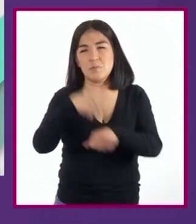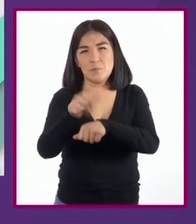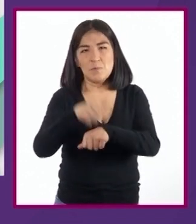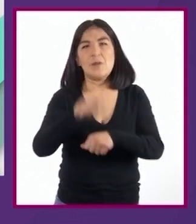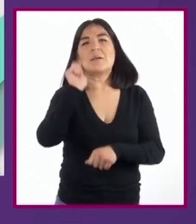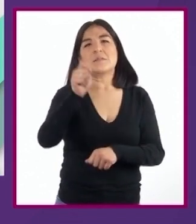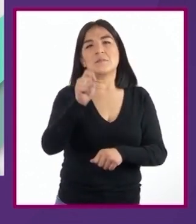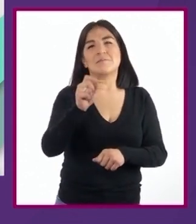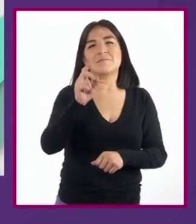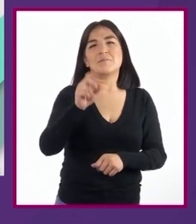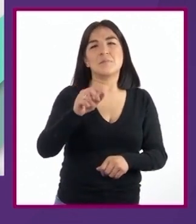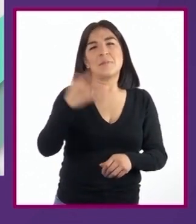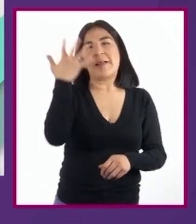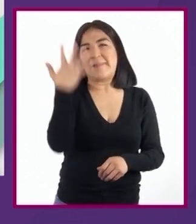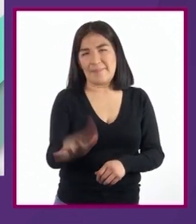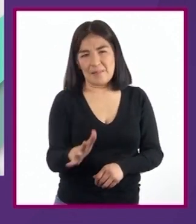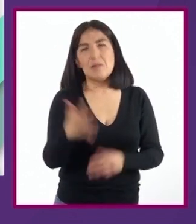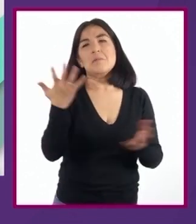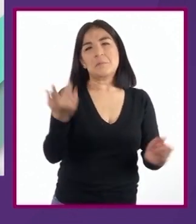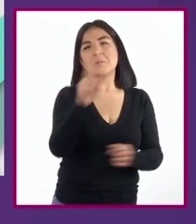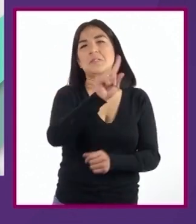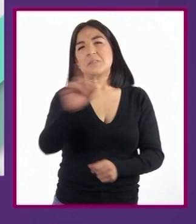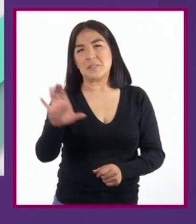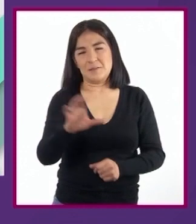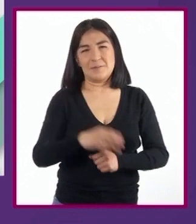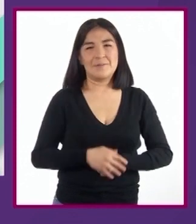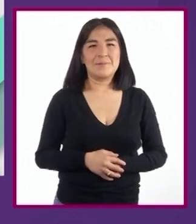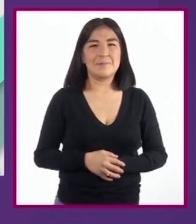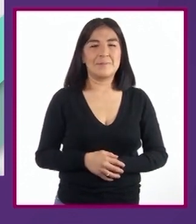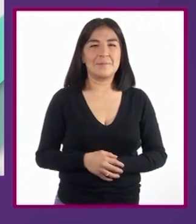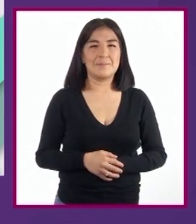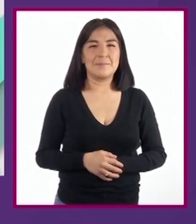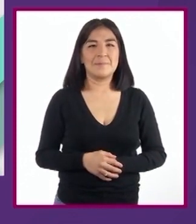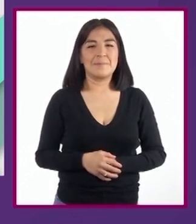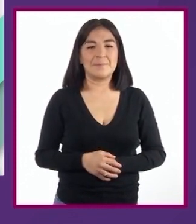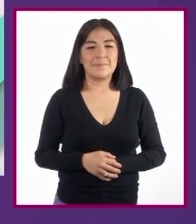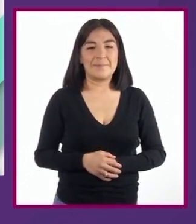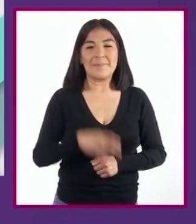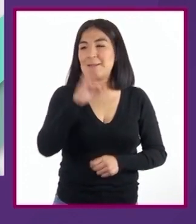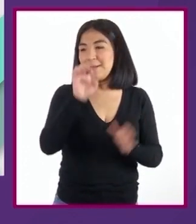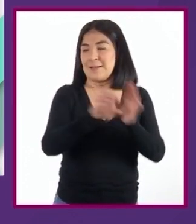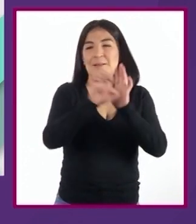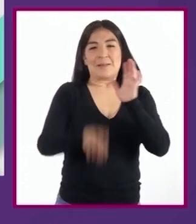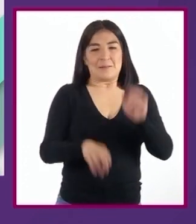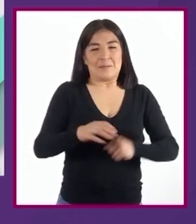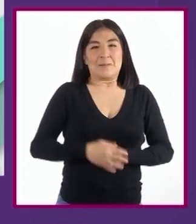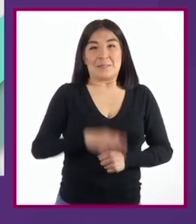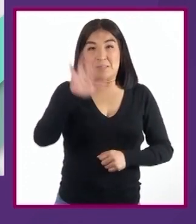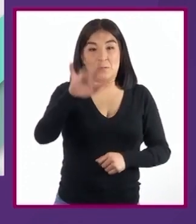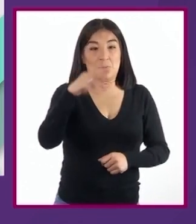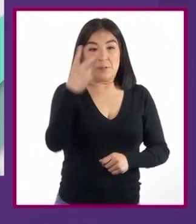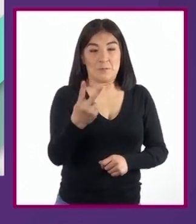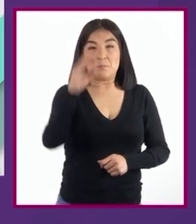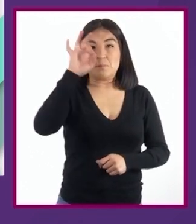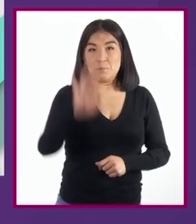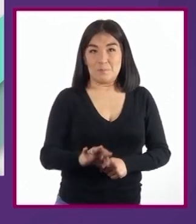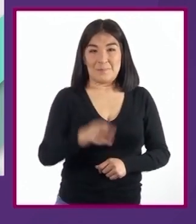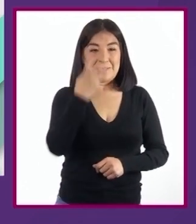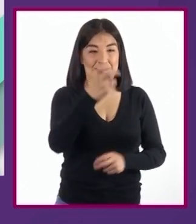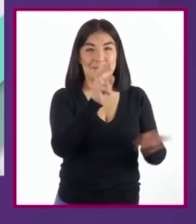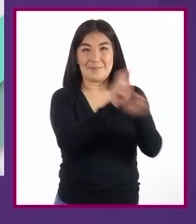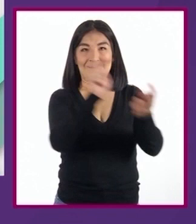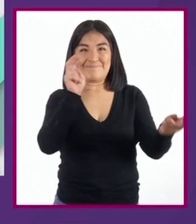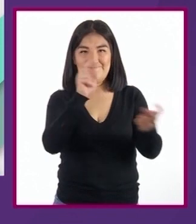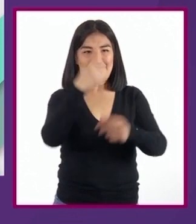con denominador 10 o 100. Sí, por ejemplo, al 52% de la